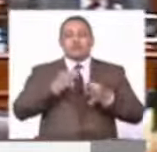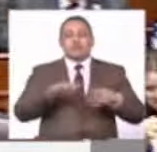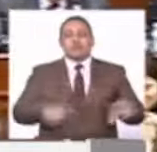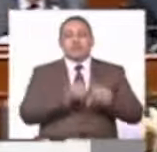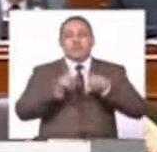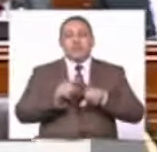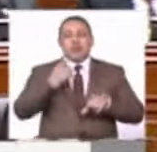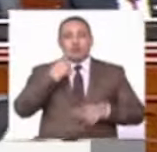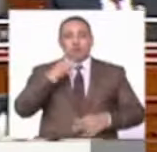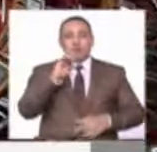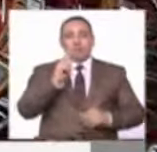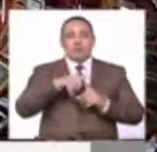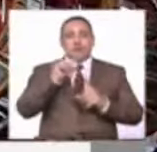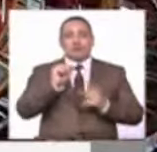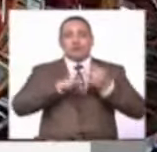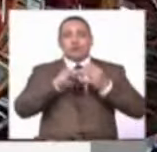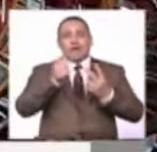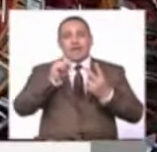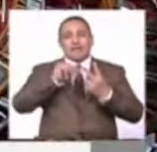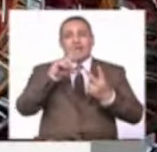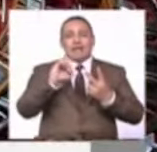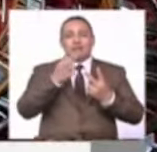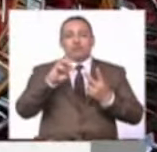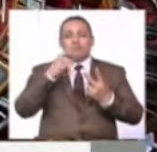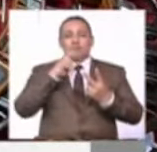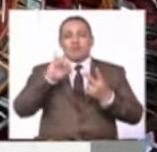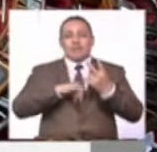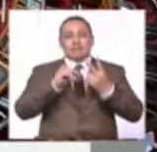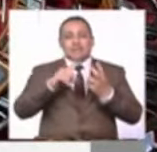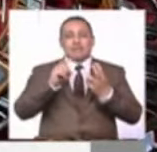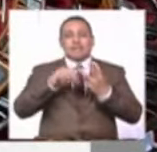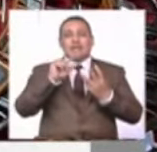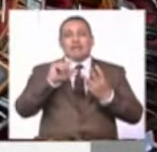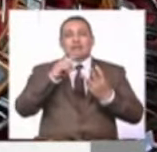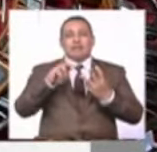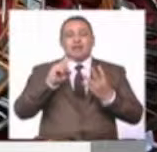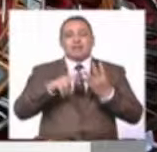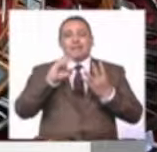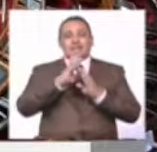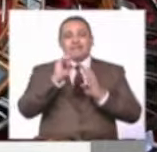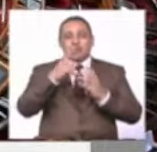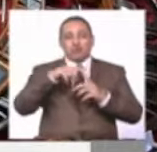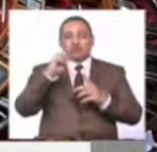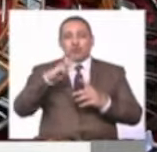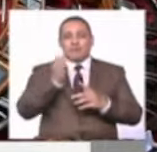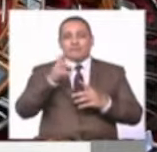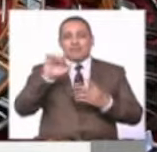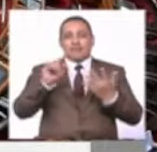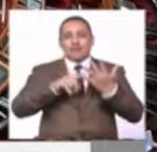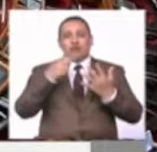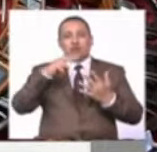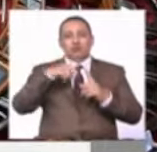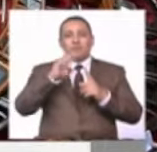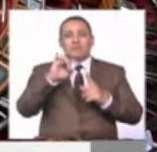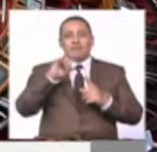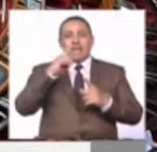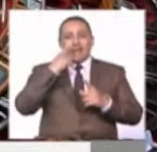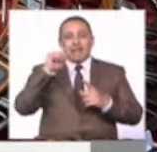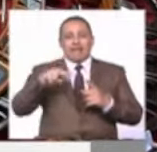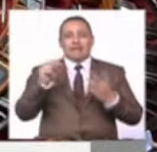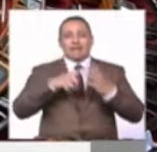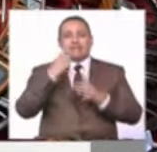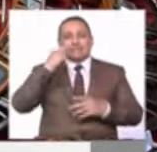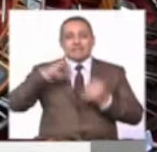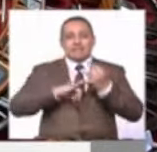Humberto de la Asa Aldo Vázquez Ríos María Zavala Valladares Guillermo trom Berry Imelda tumialán luz Inés